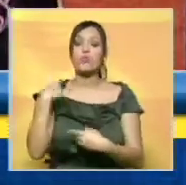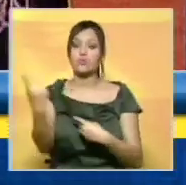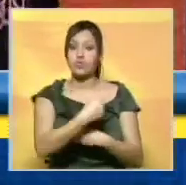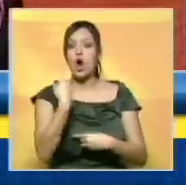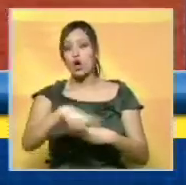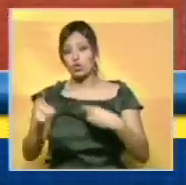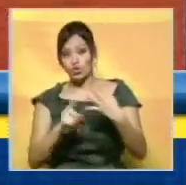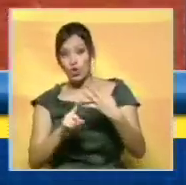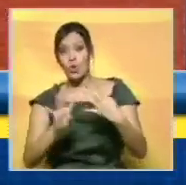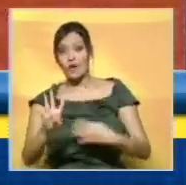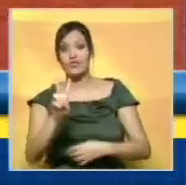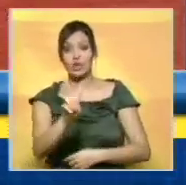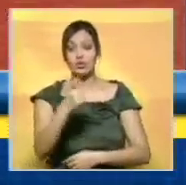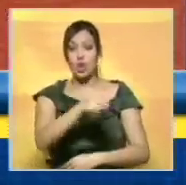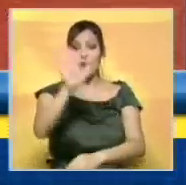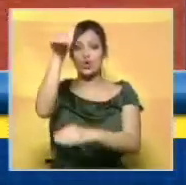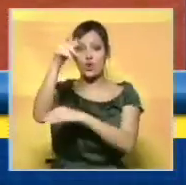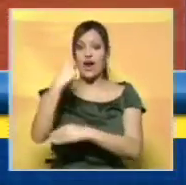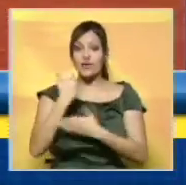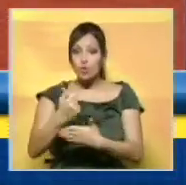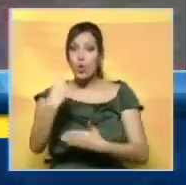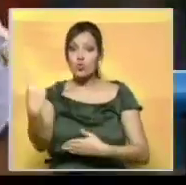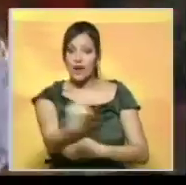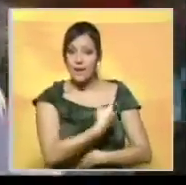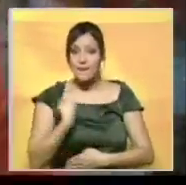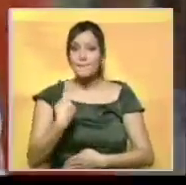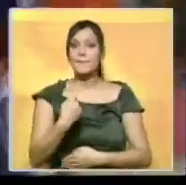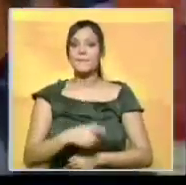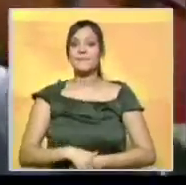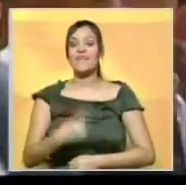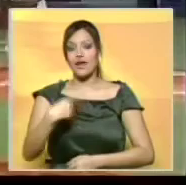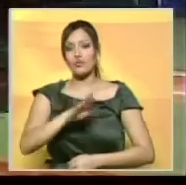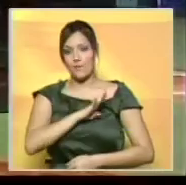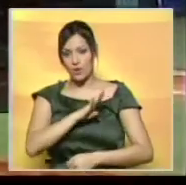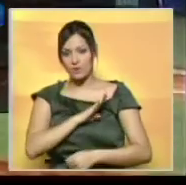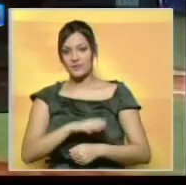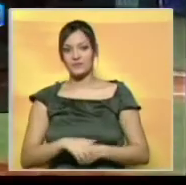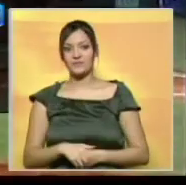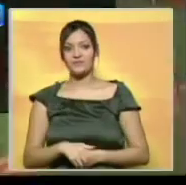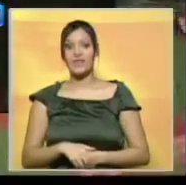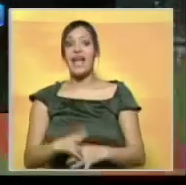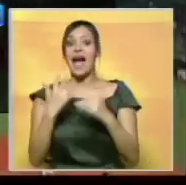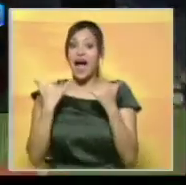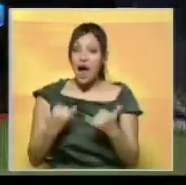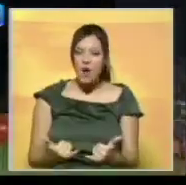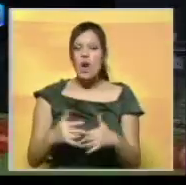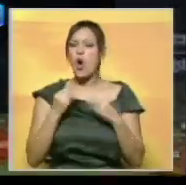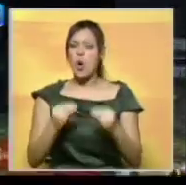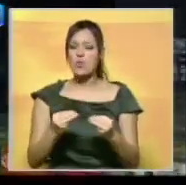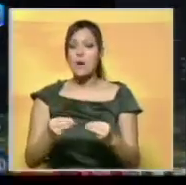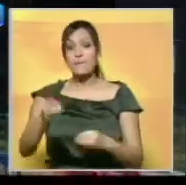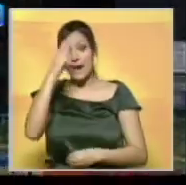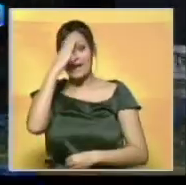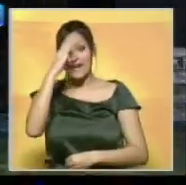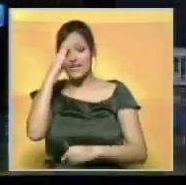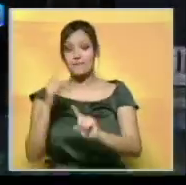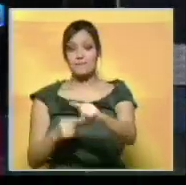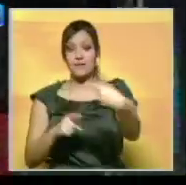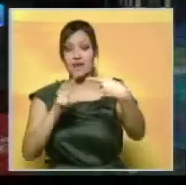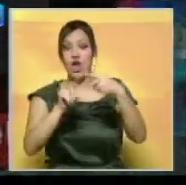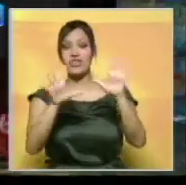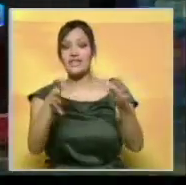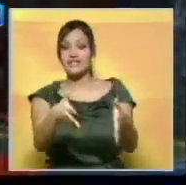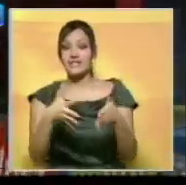Eduardo Escobar ligó de 4-2 con jonrón, 1 carrera remolcada y 1 carrera anotada. Amigos, así las cosas. Magallanes es primero con